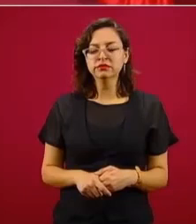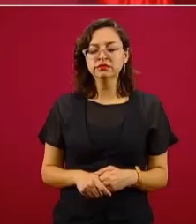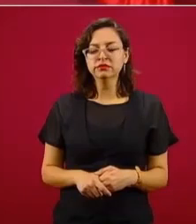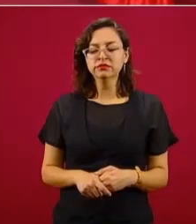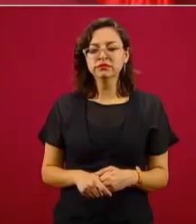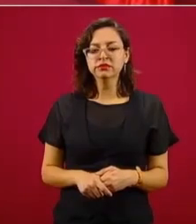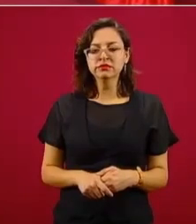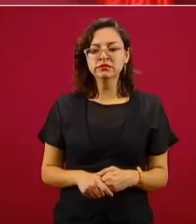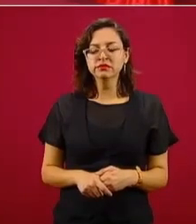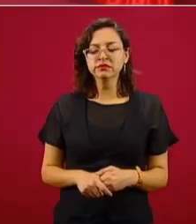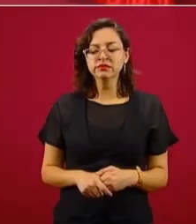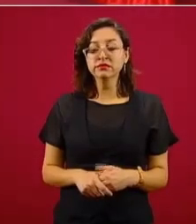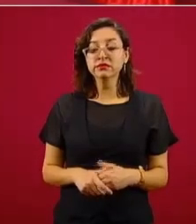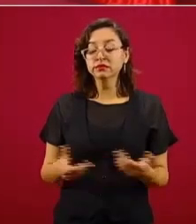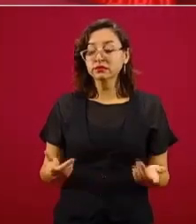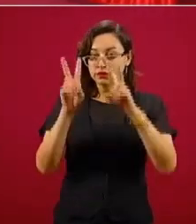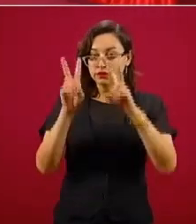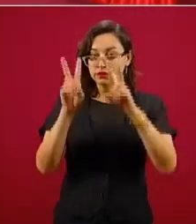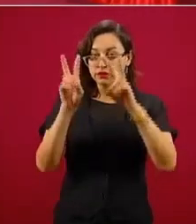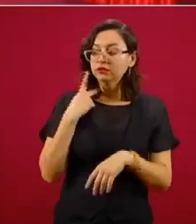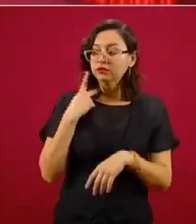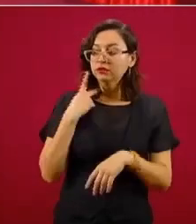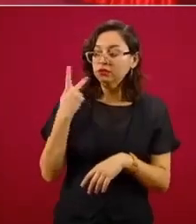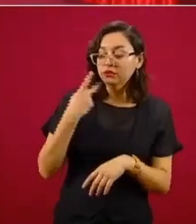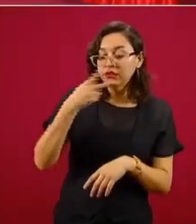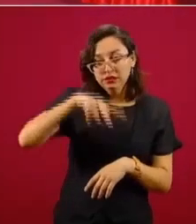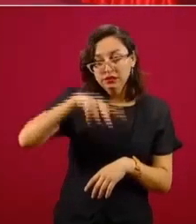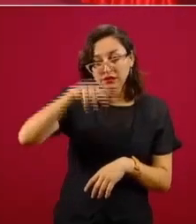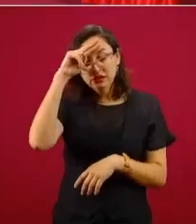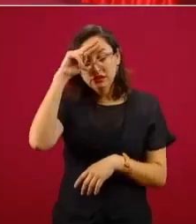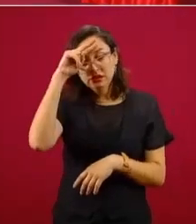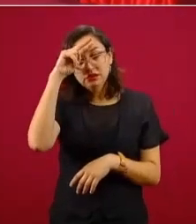eso que existe de analfabetismo político,